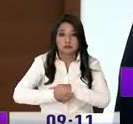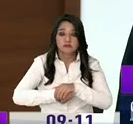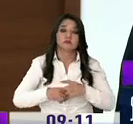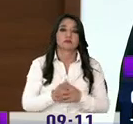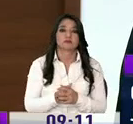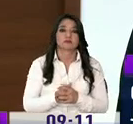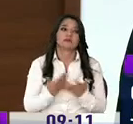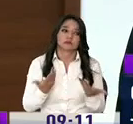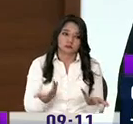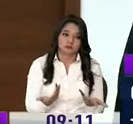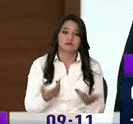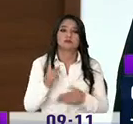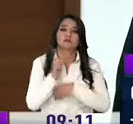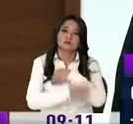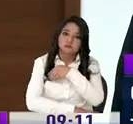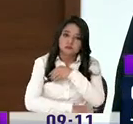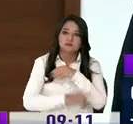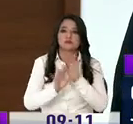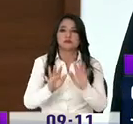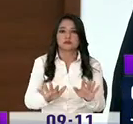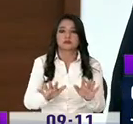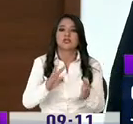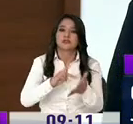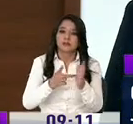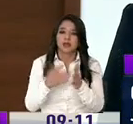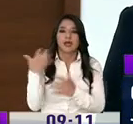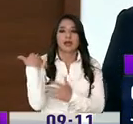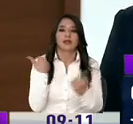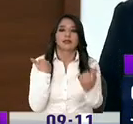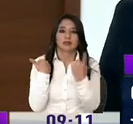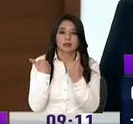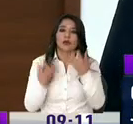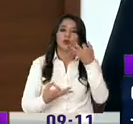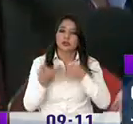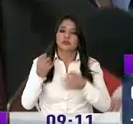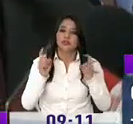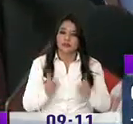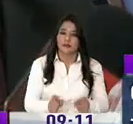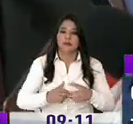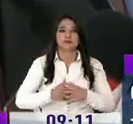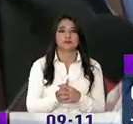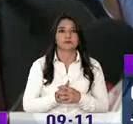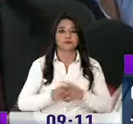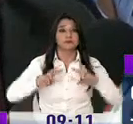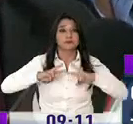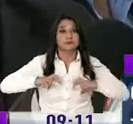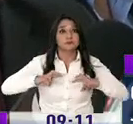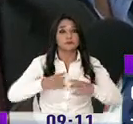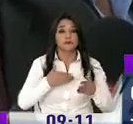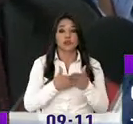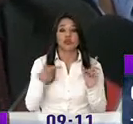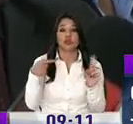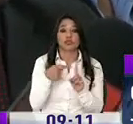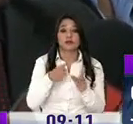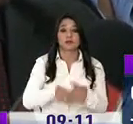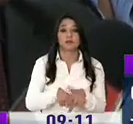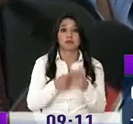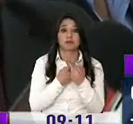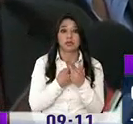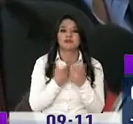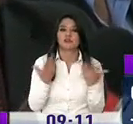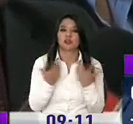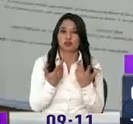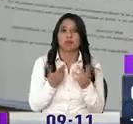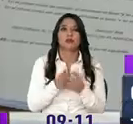estas medidas cautelares garanticen su comparecencia a un juicio. La investigación en contra de González inició por